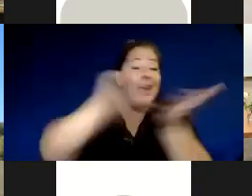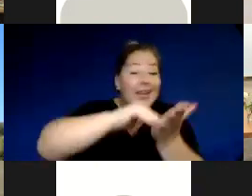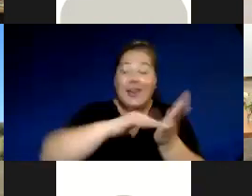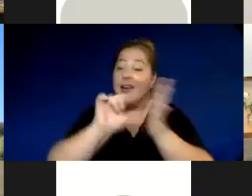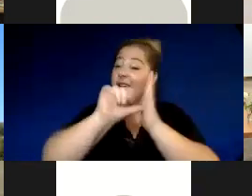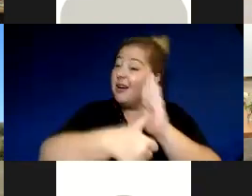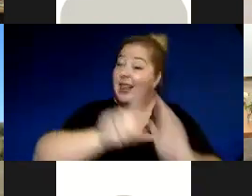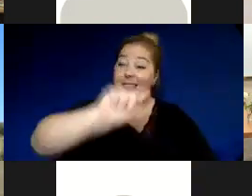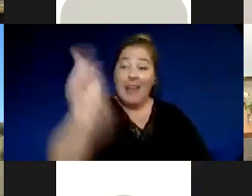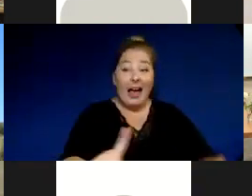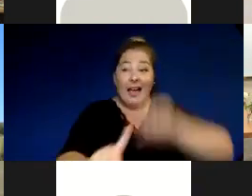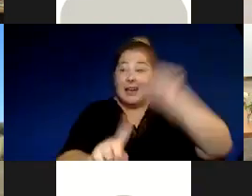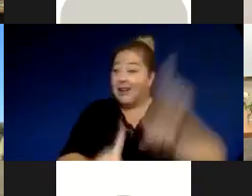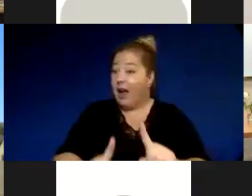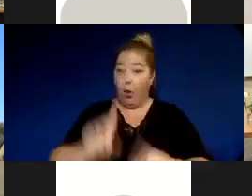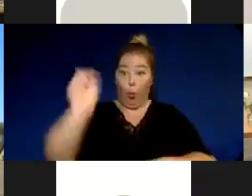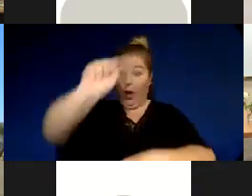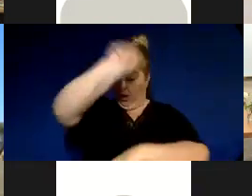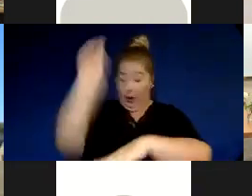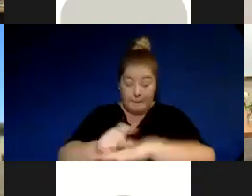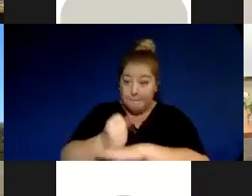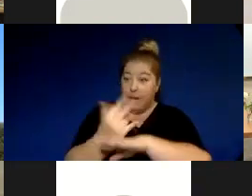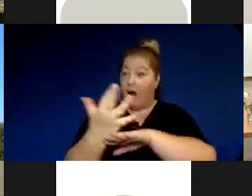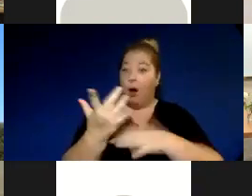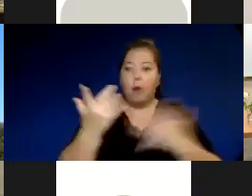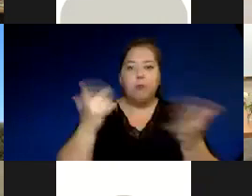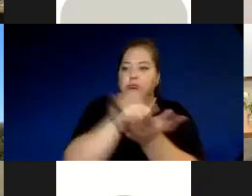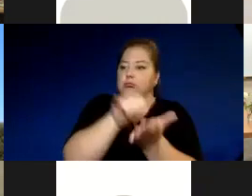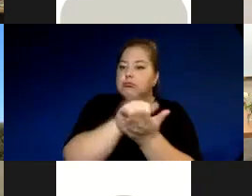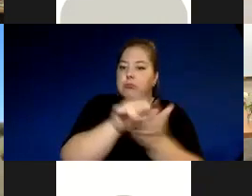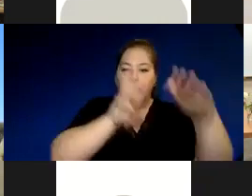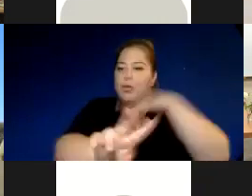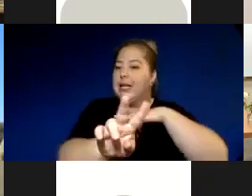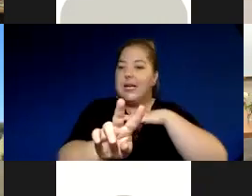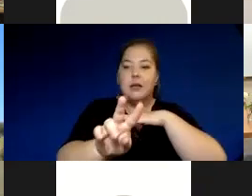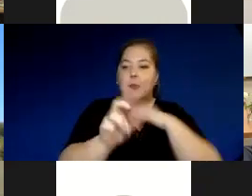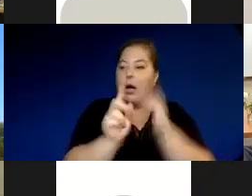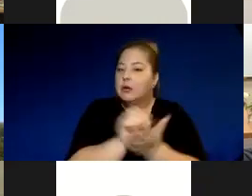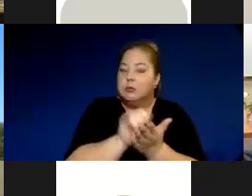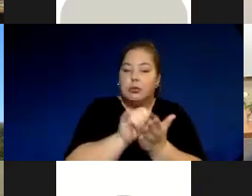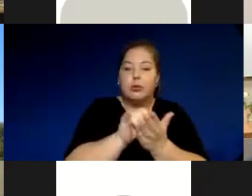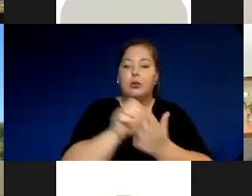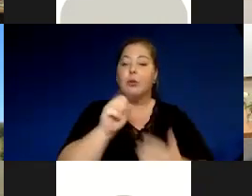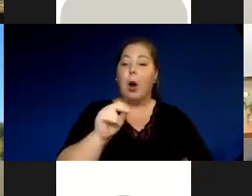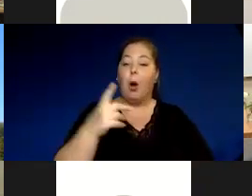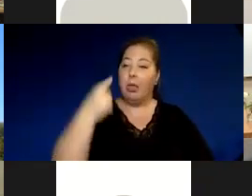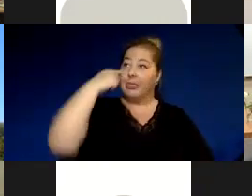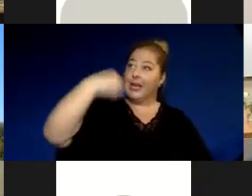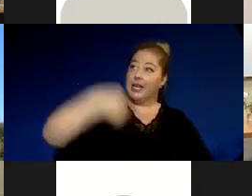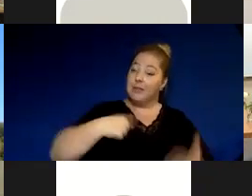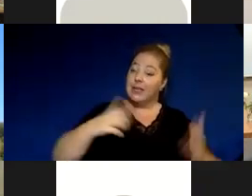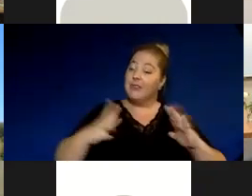ser posible que el radio de los incendios sea mayor. Así que esa sería la